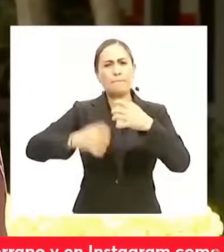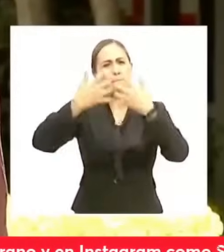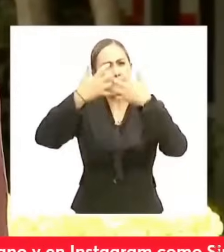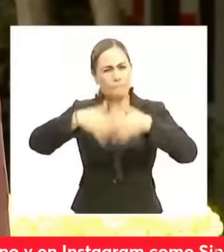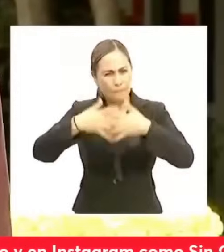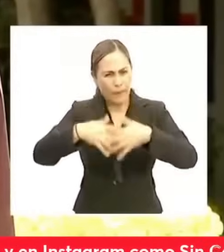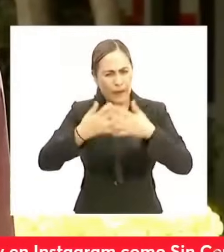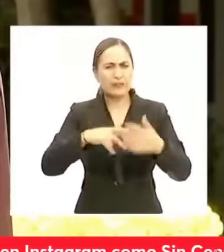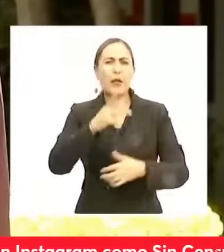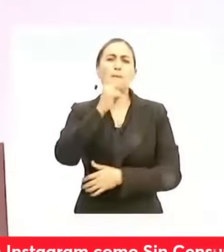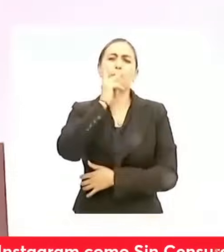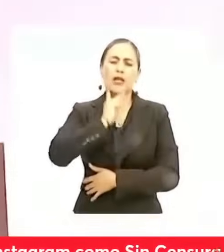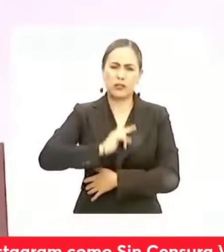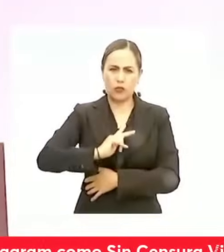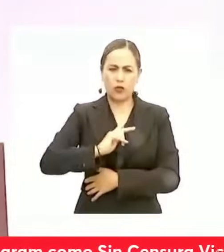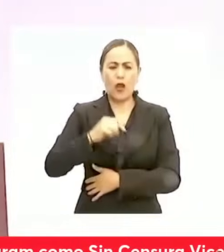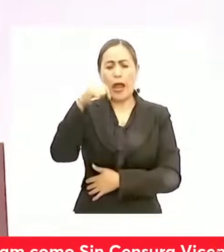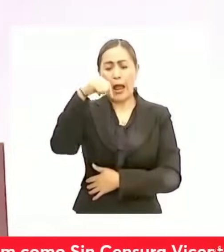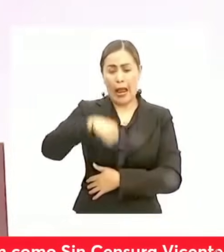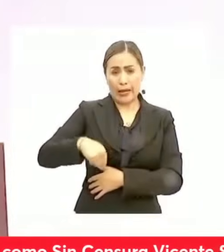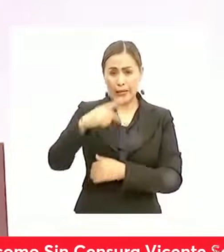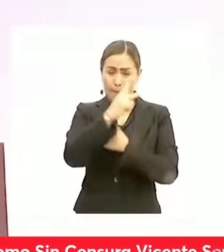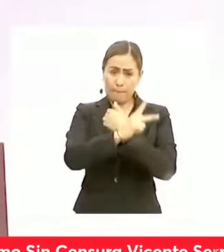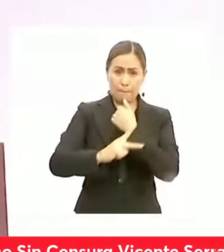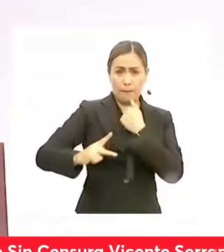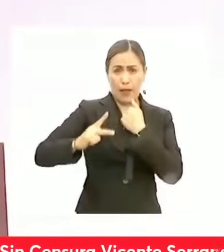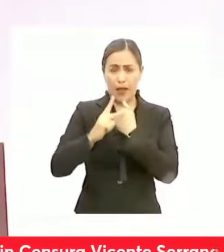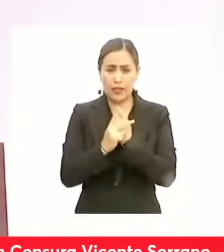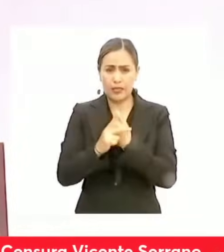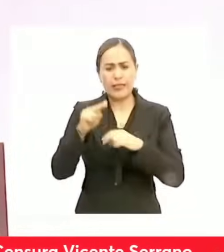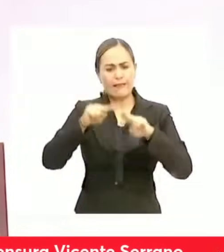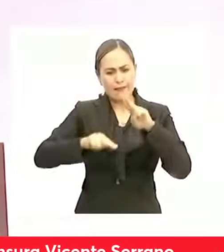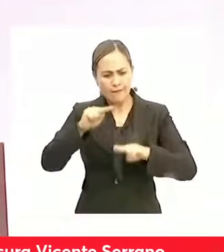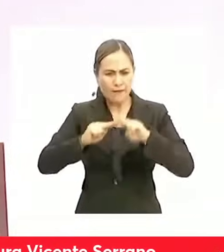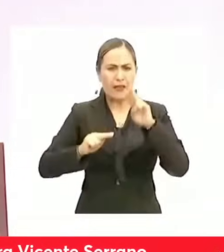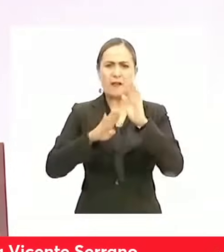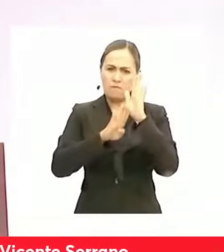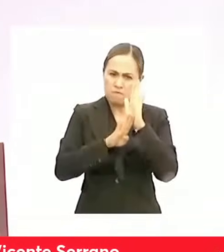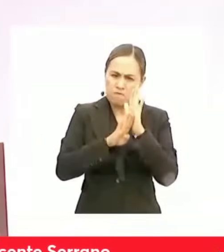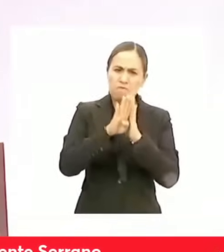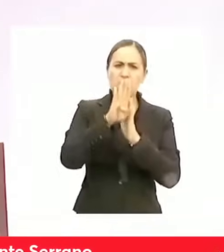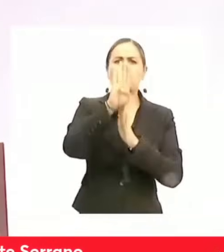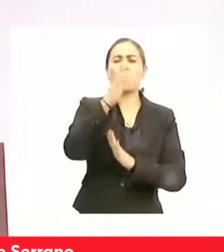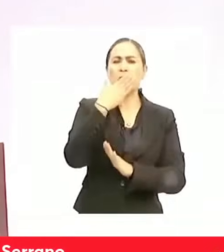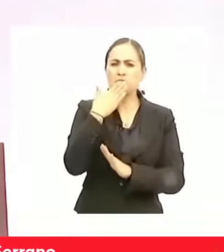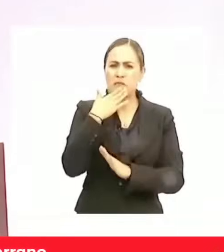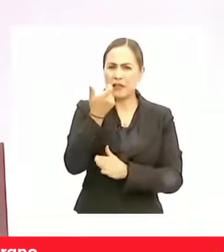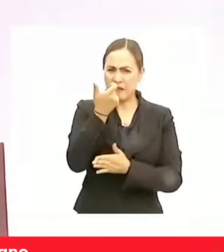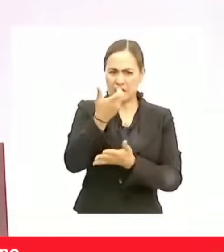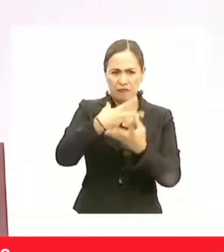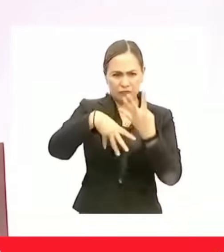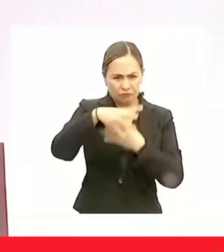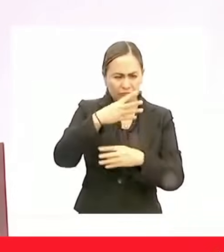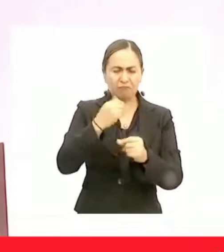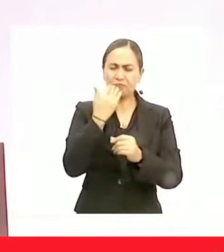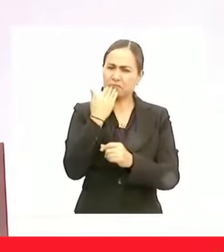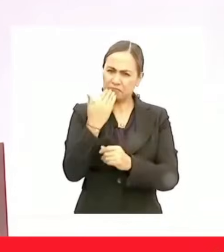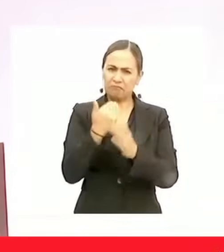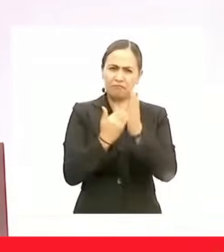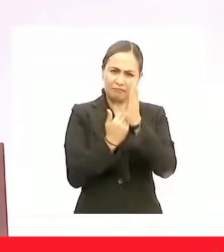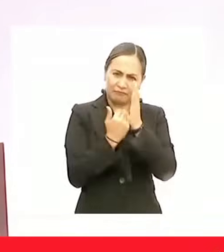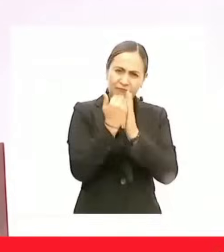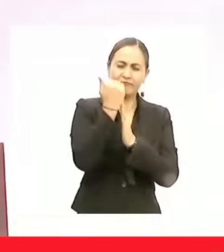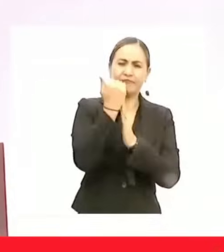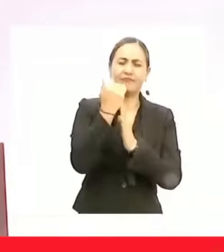país alcanzar buenos niveles de crecimiento económico. Desde